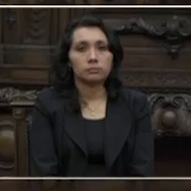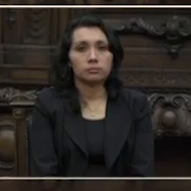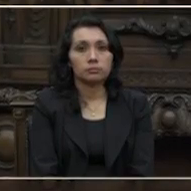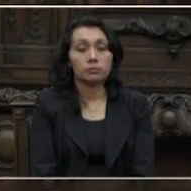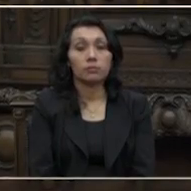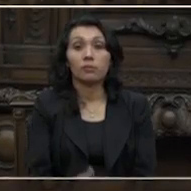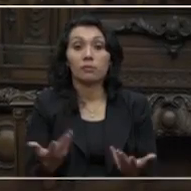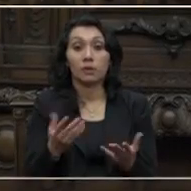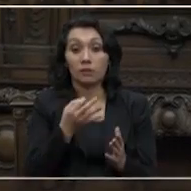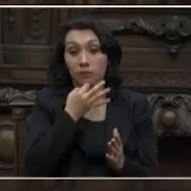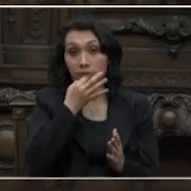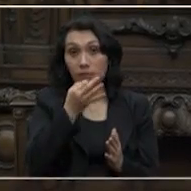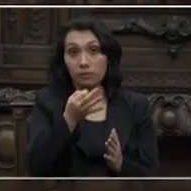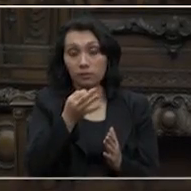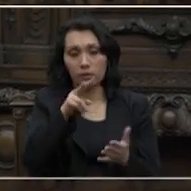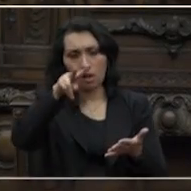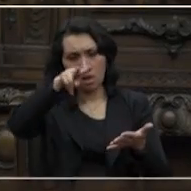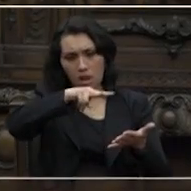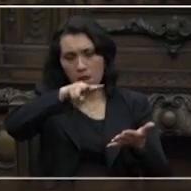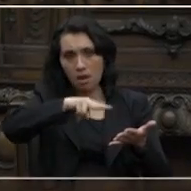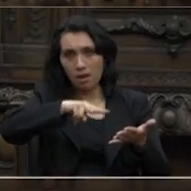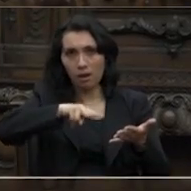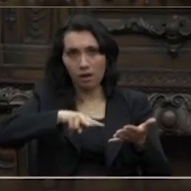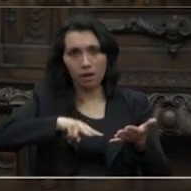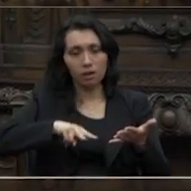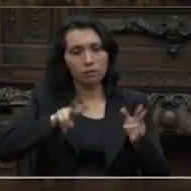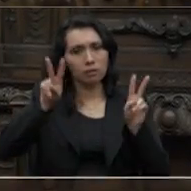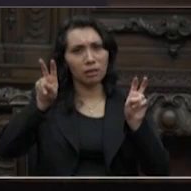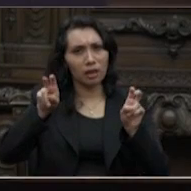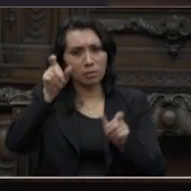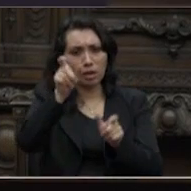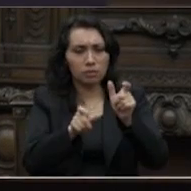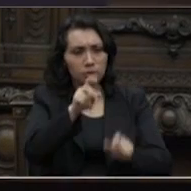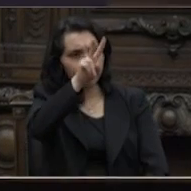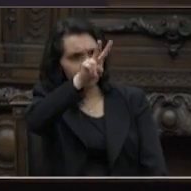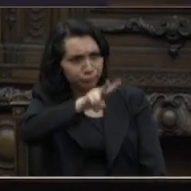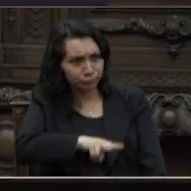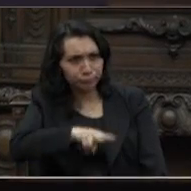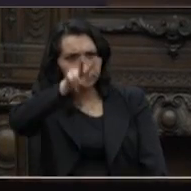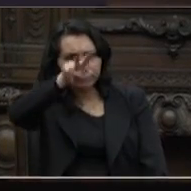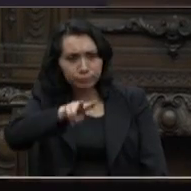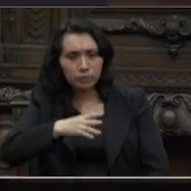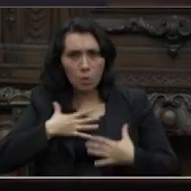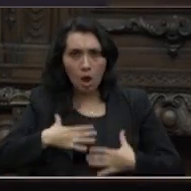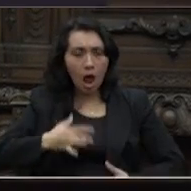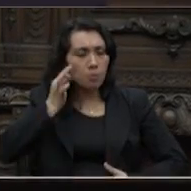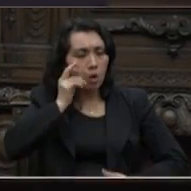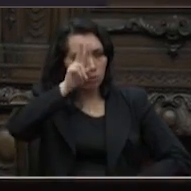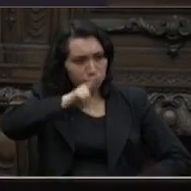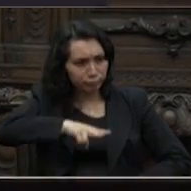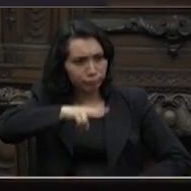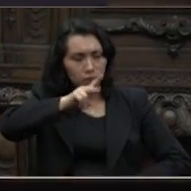Lo que va a plantear es que la lectura que se hace sobre los sujetos o sobre los cuerpos de las mujeres